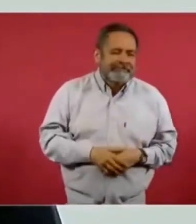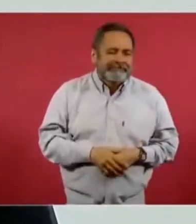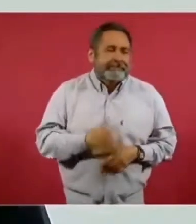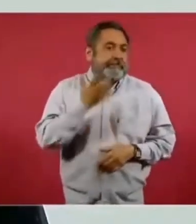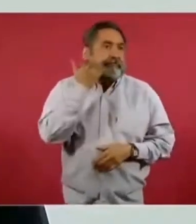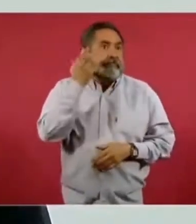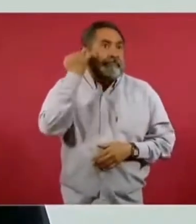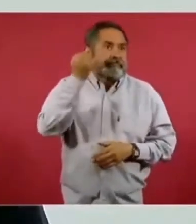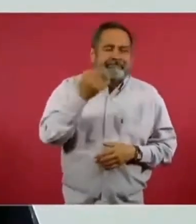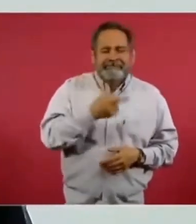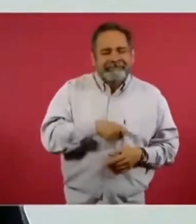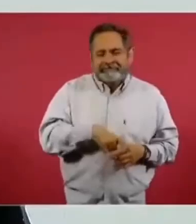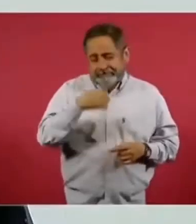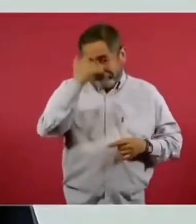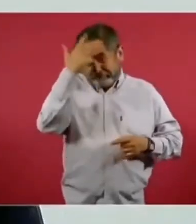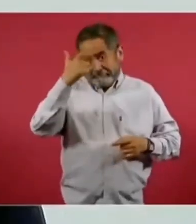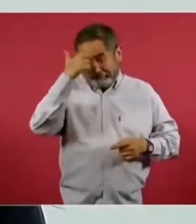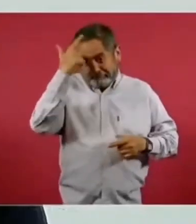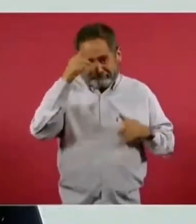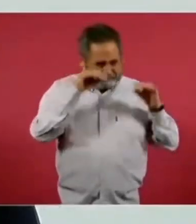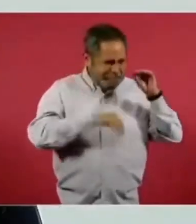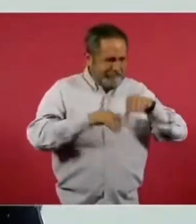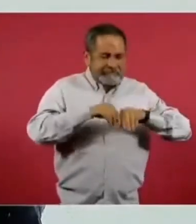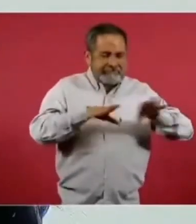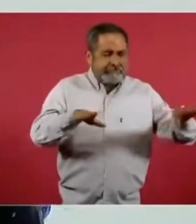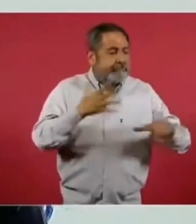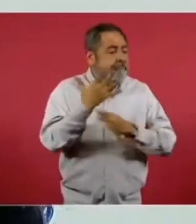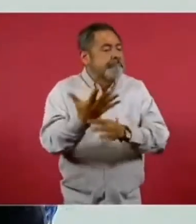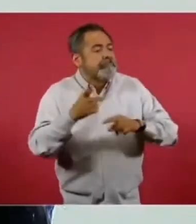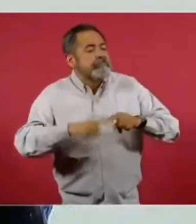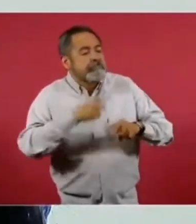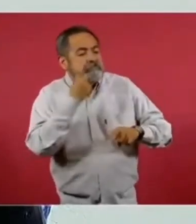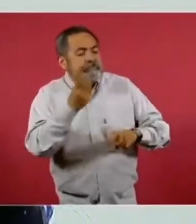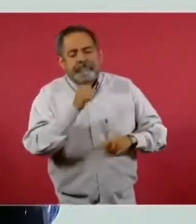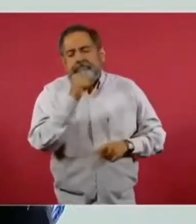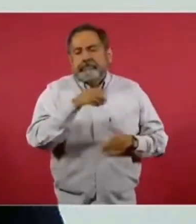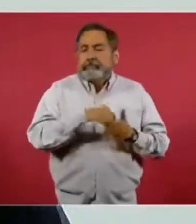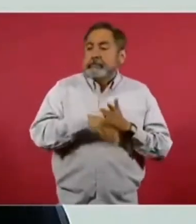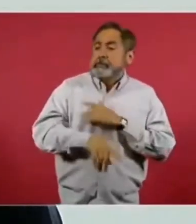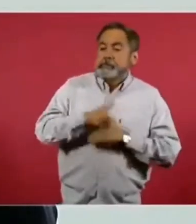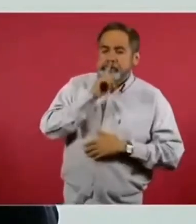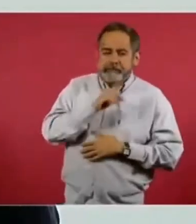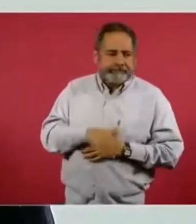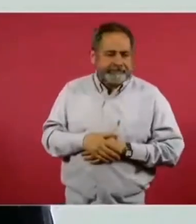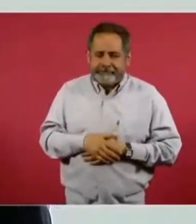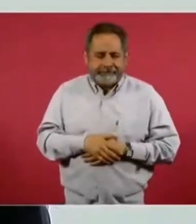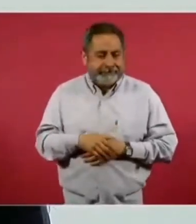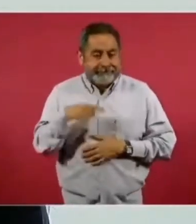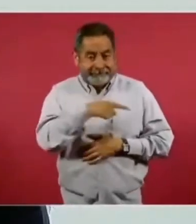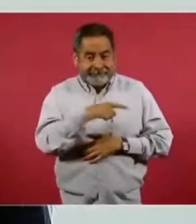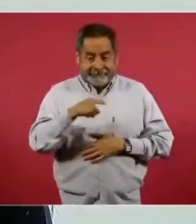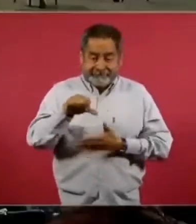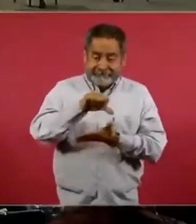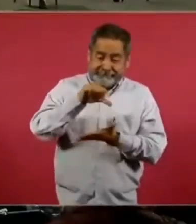saben. También inventan y ni siquiera ponen la fuente, pero este Centro de Investigación de la